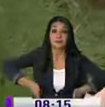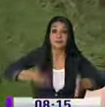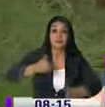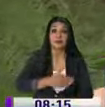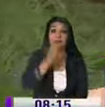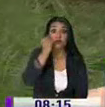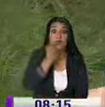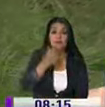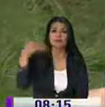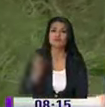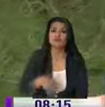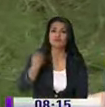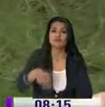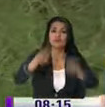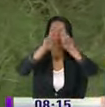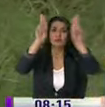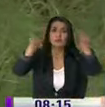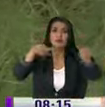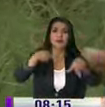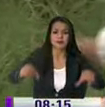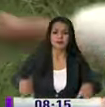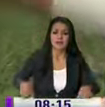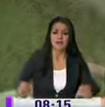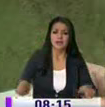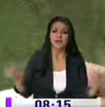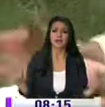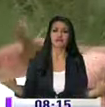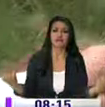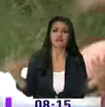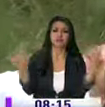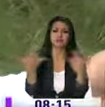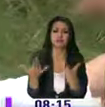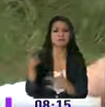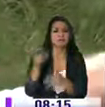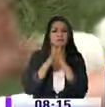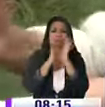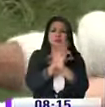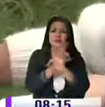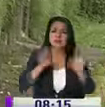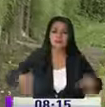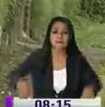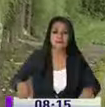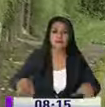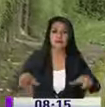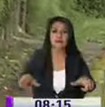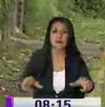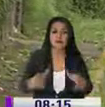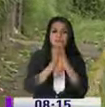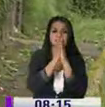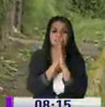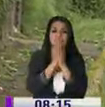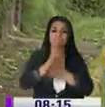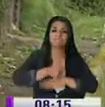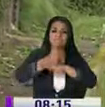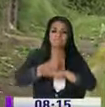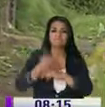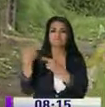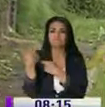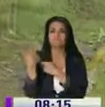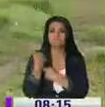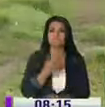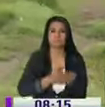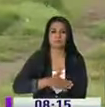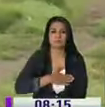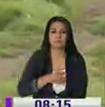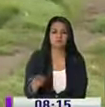Bolívar, como está abajo del puente, que ya tapa la vereda con la mala hierba, y que se limpie toda la vereda. Por ello solicitan a la autoridad competente